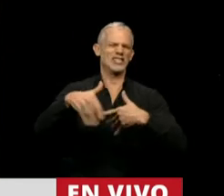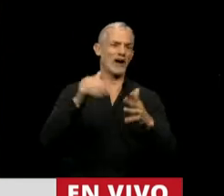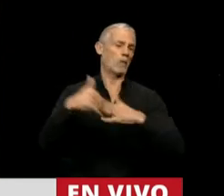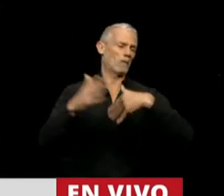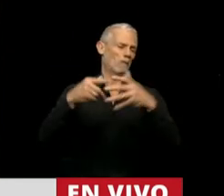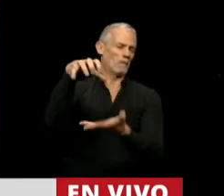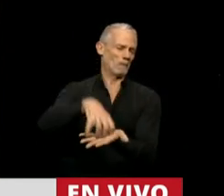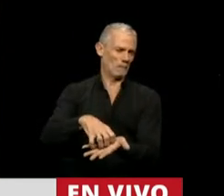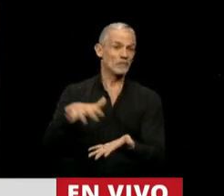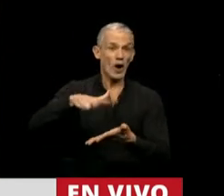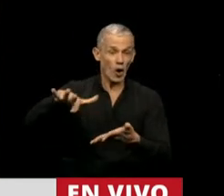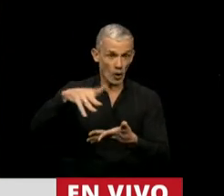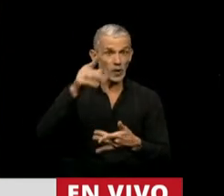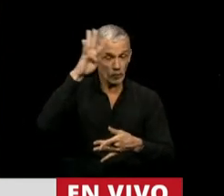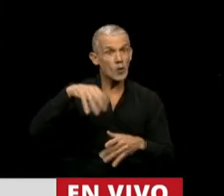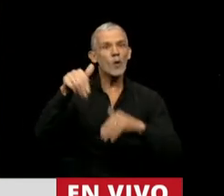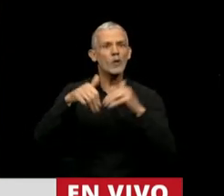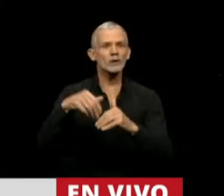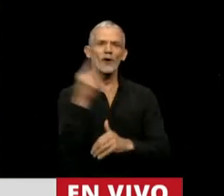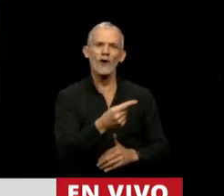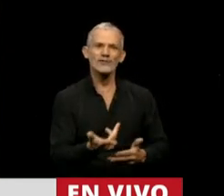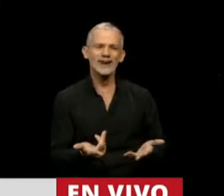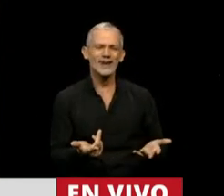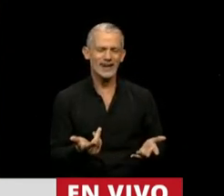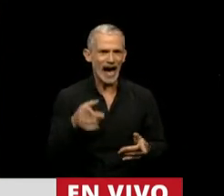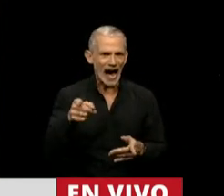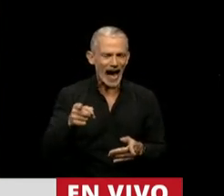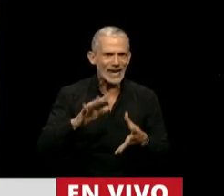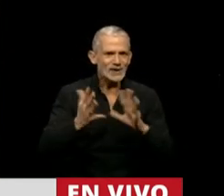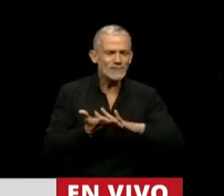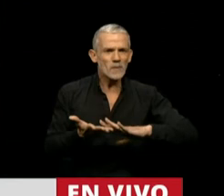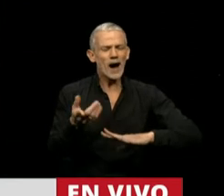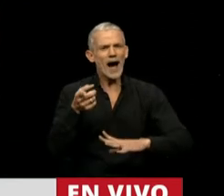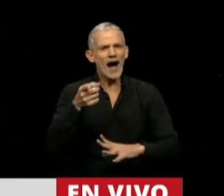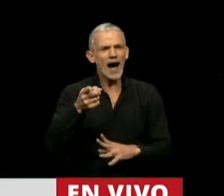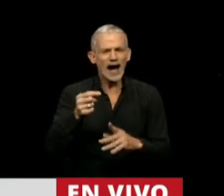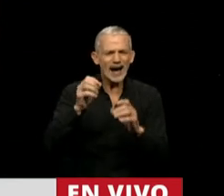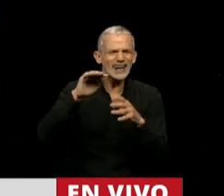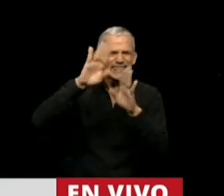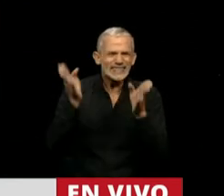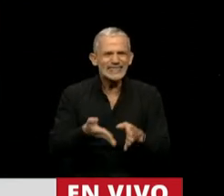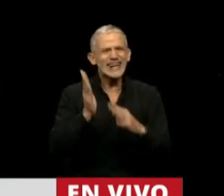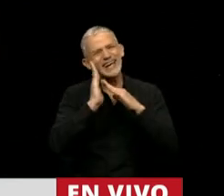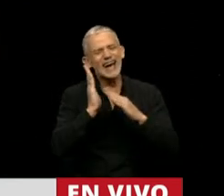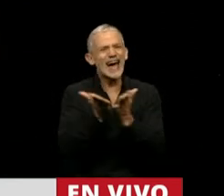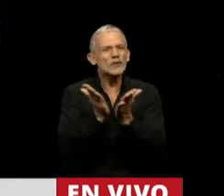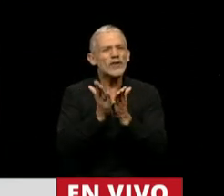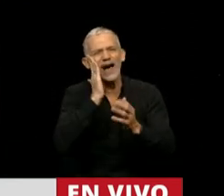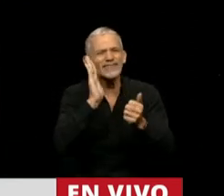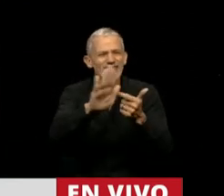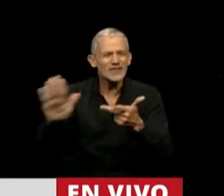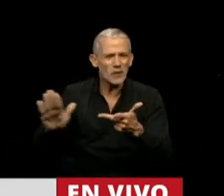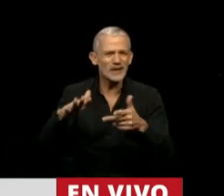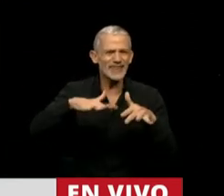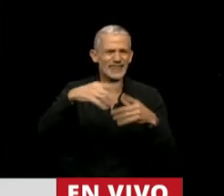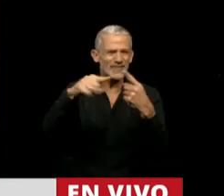les permitieron participar y por fin votaron en contra. Allí se hizo un albergue para estudiantes de las distintas comunidades.